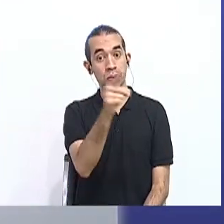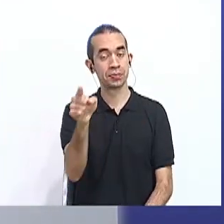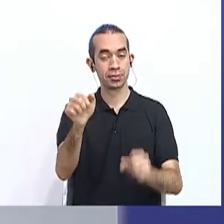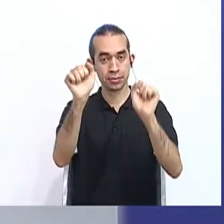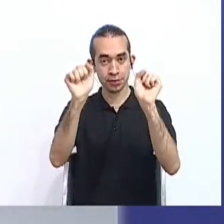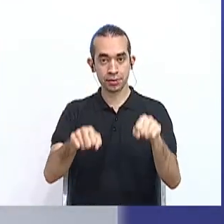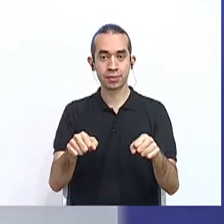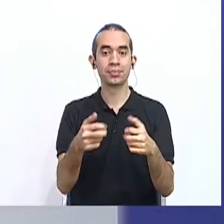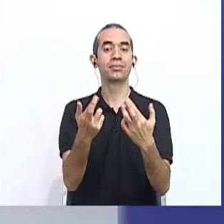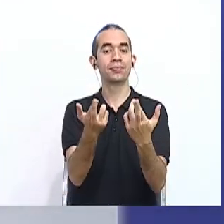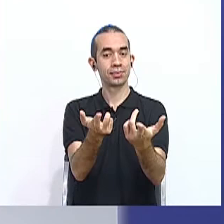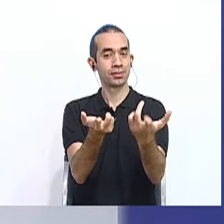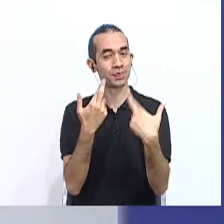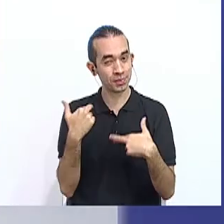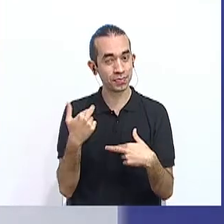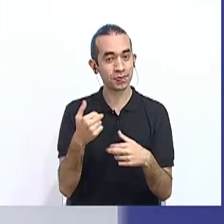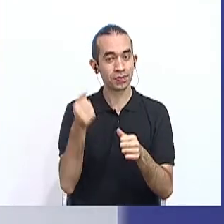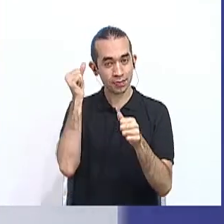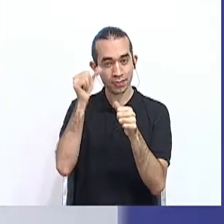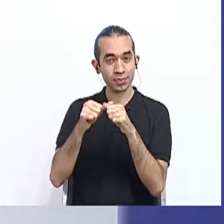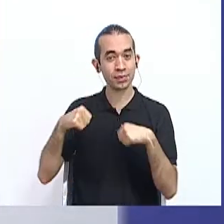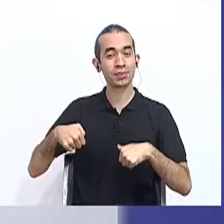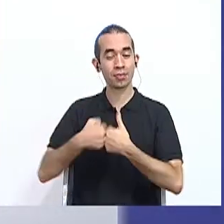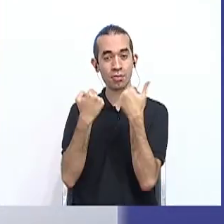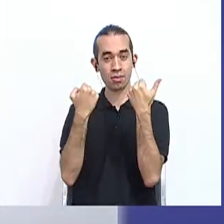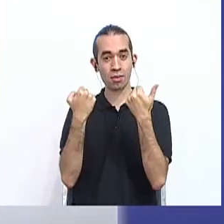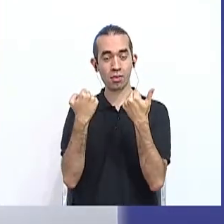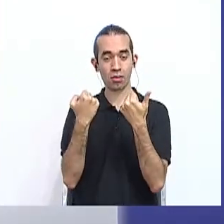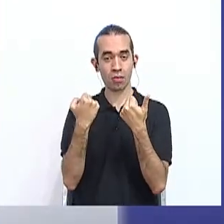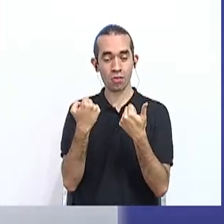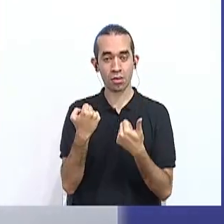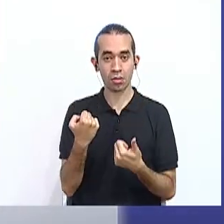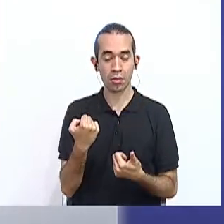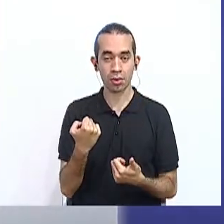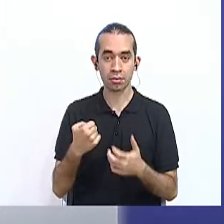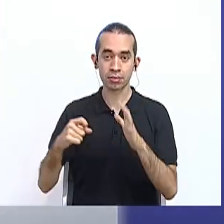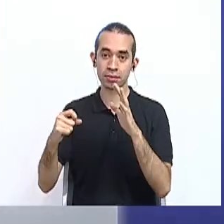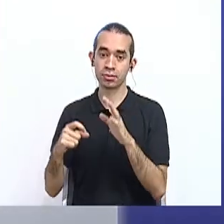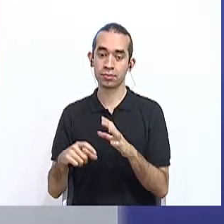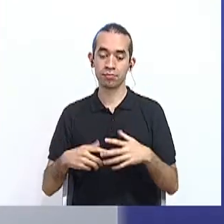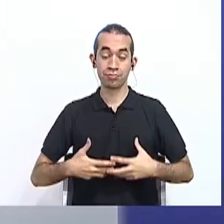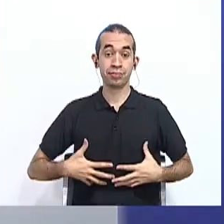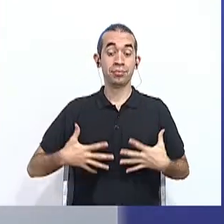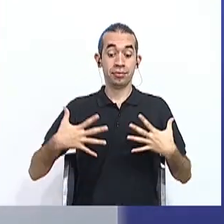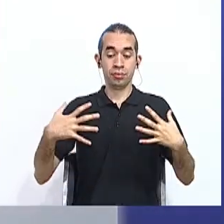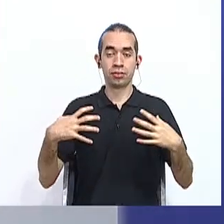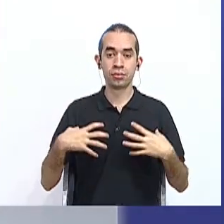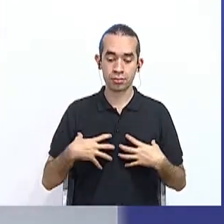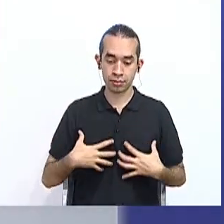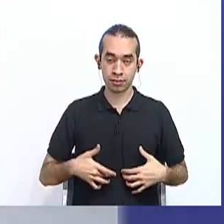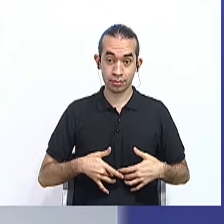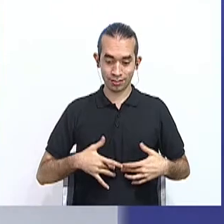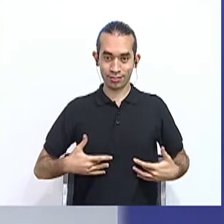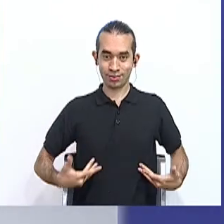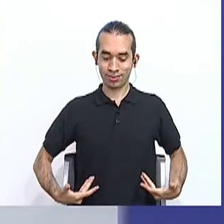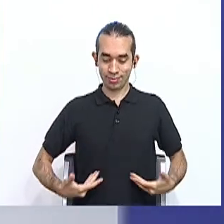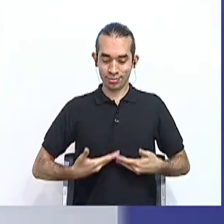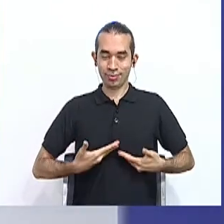entonces contestar la pregunta del reto. ¿Cómo relacionamos la respiración